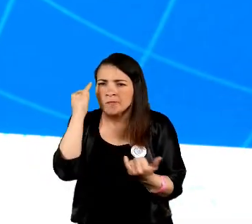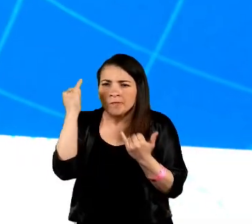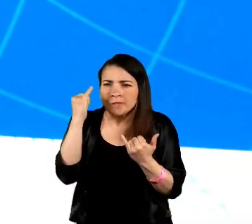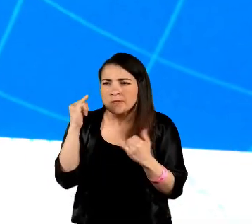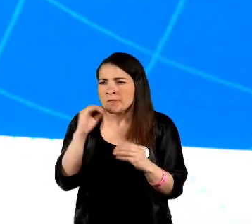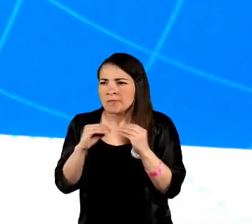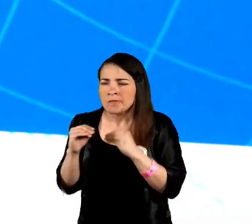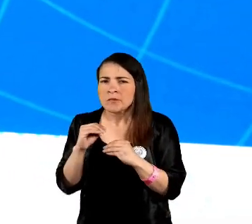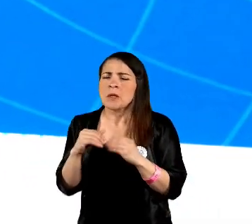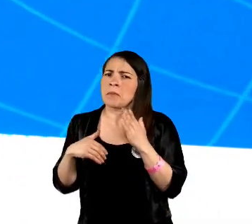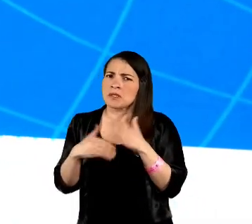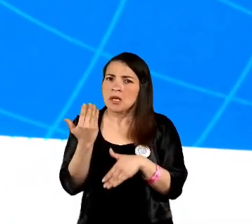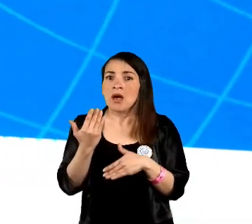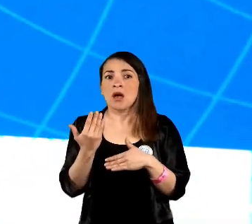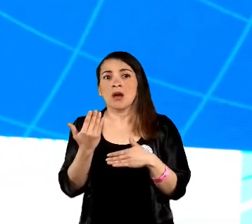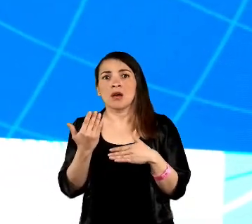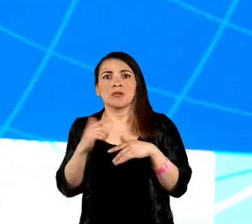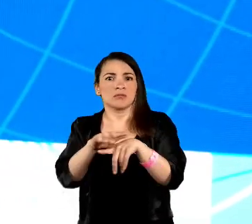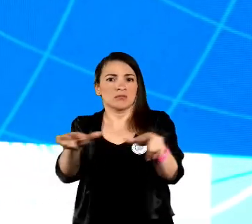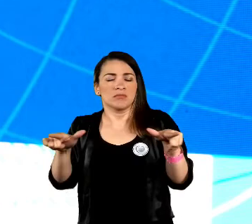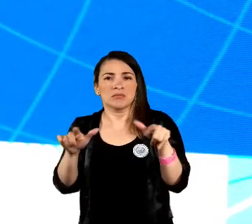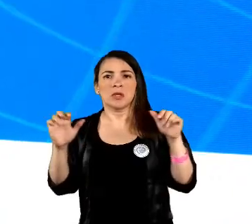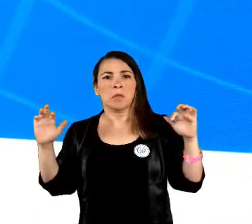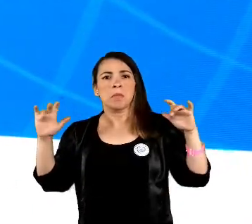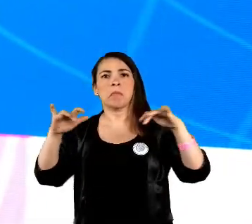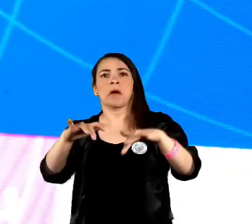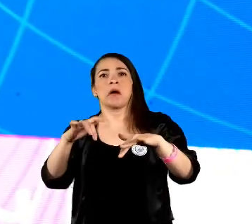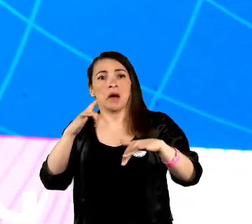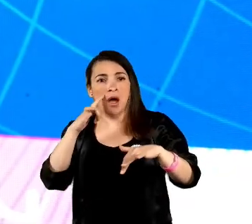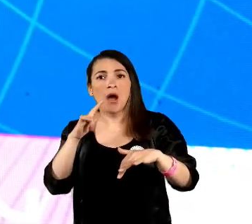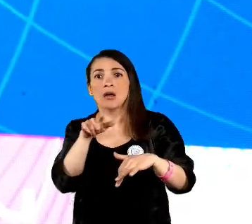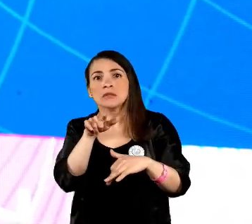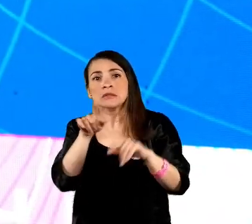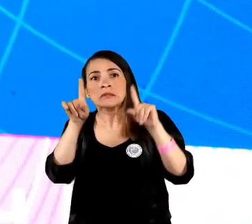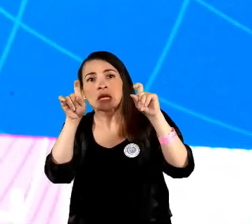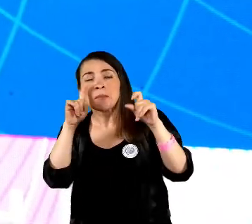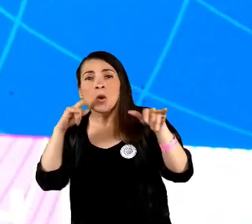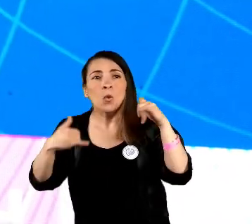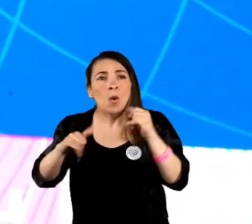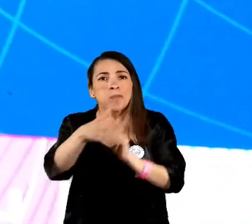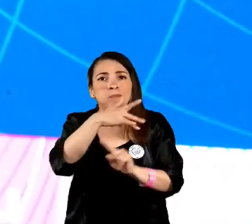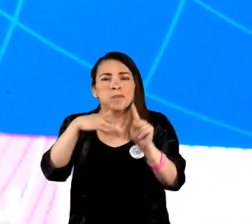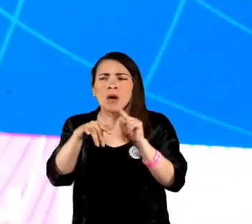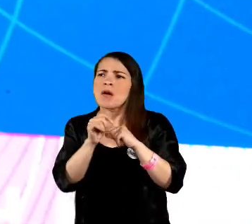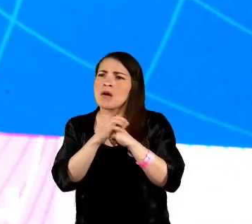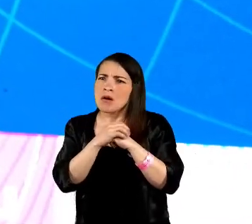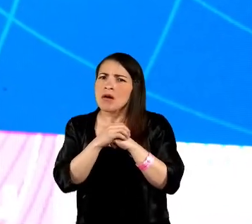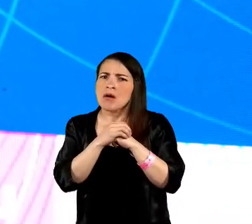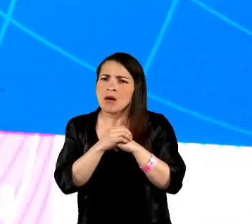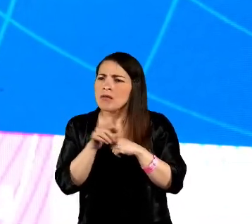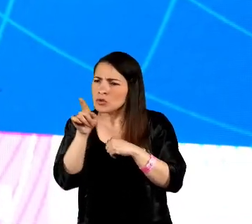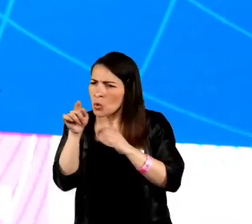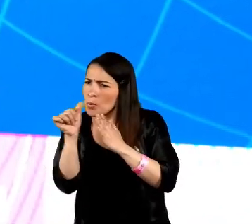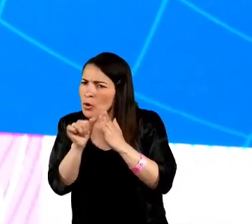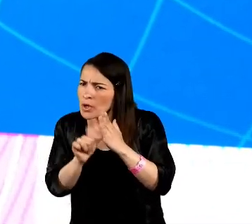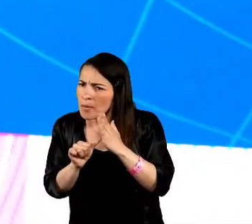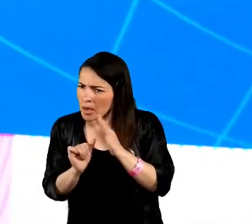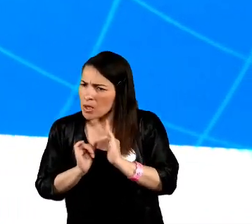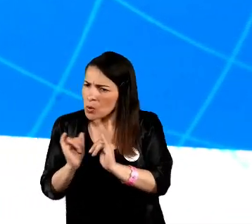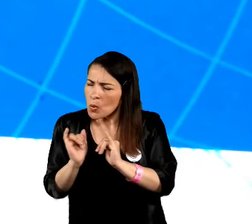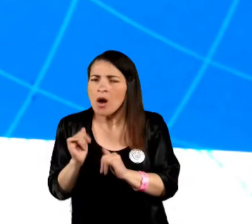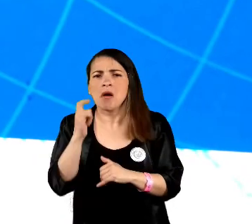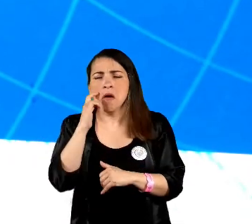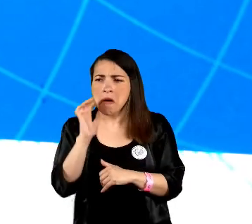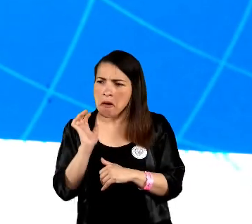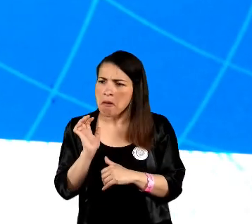empezar a participar de eventos como las games Jam y todo eso y nutrirte de otros programadores que están en la misma en el mismo camino que vos